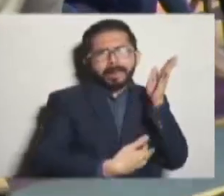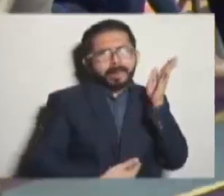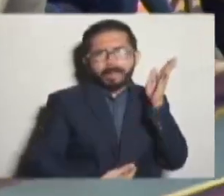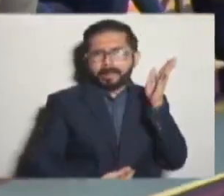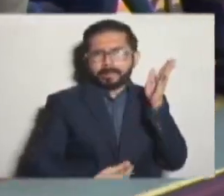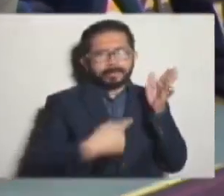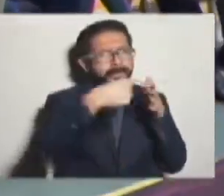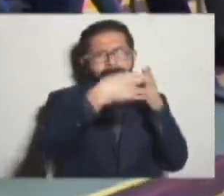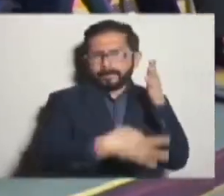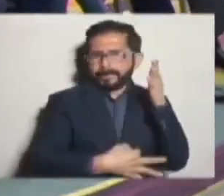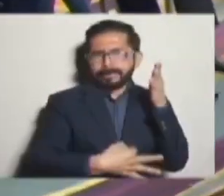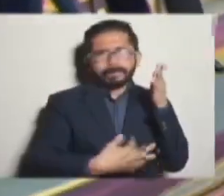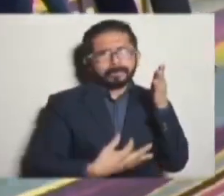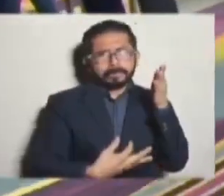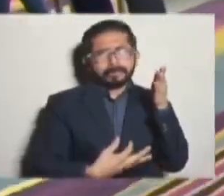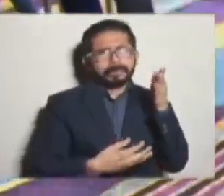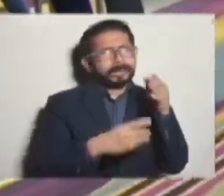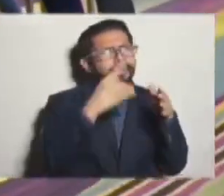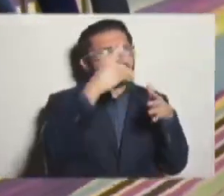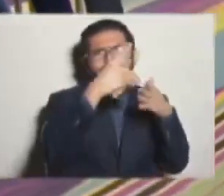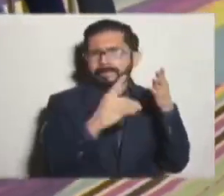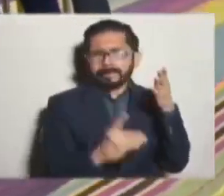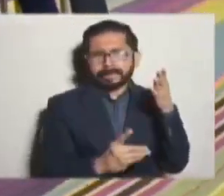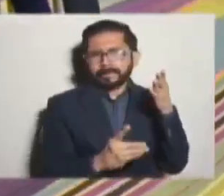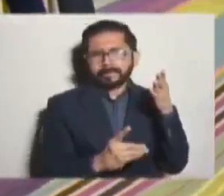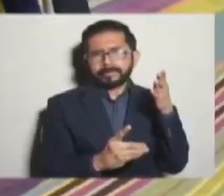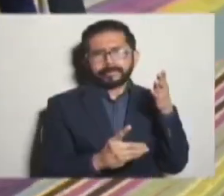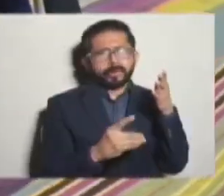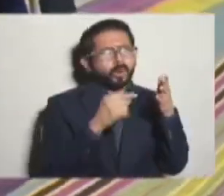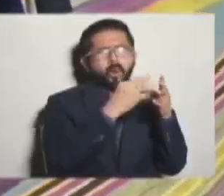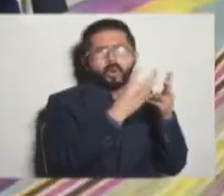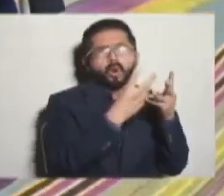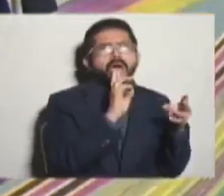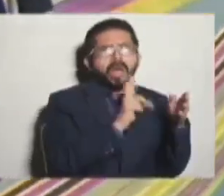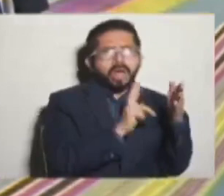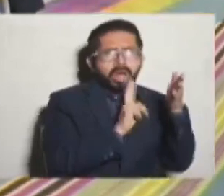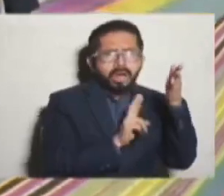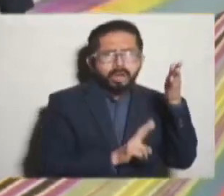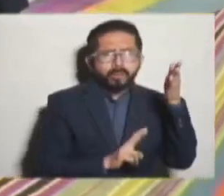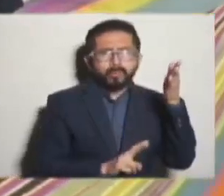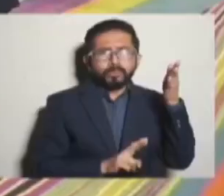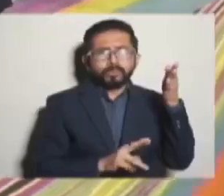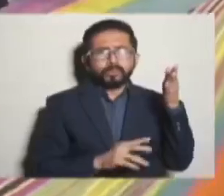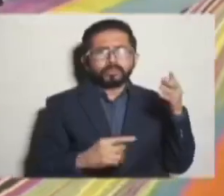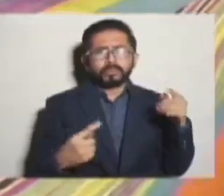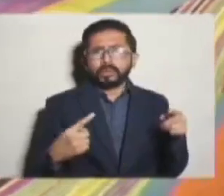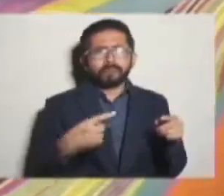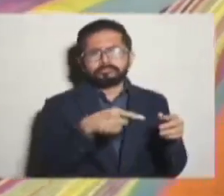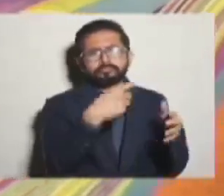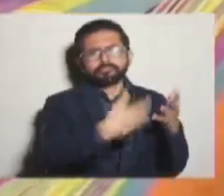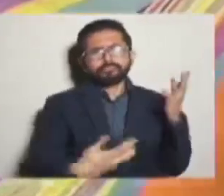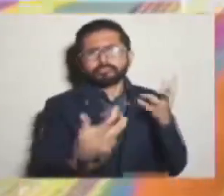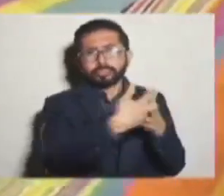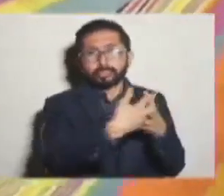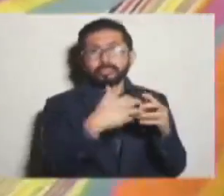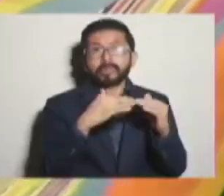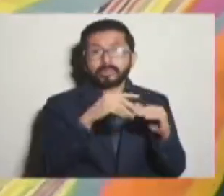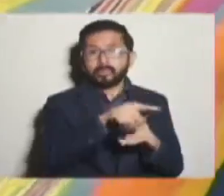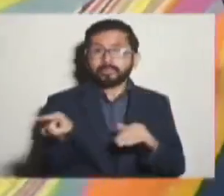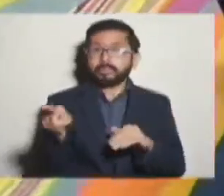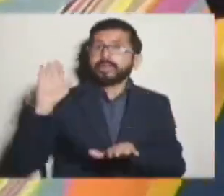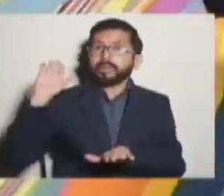leyes decretos órdenes o resoluciones que la contraria prometiendo además